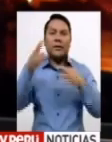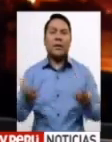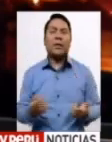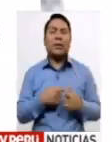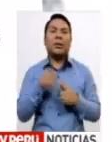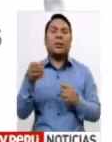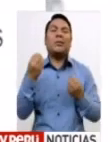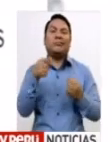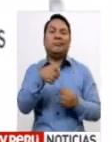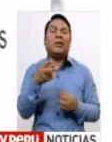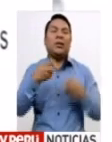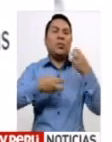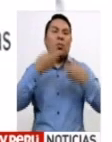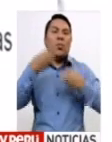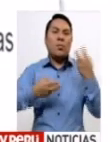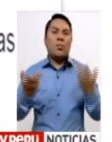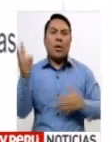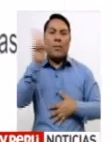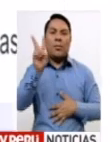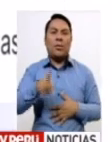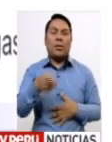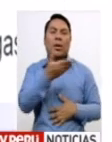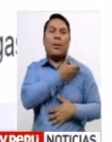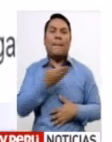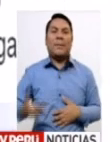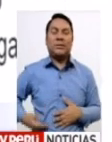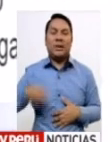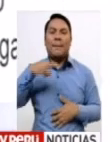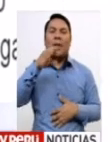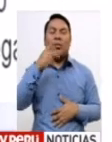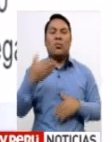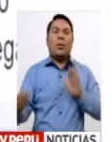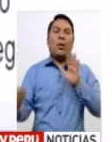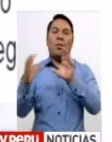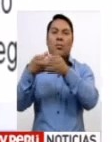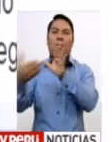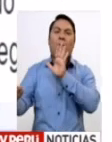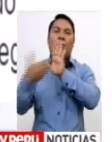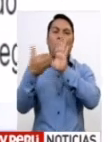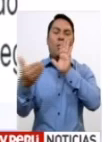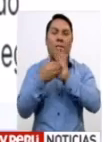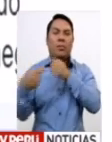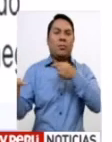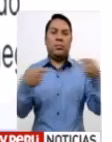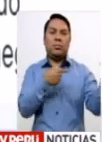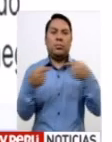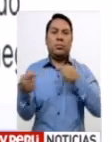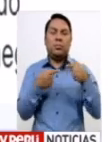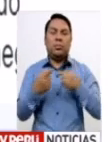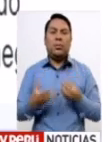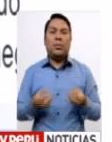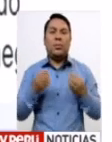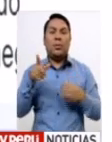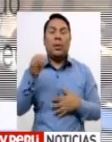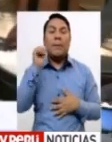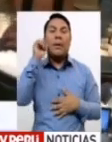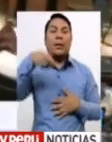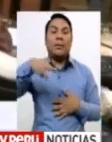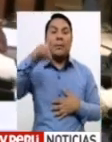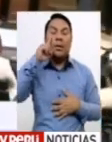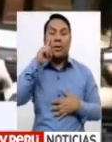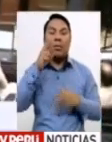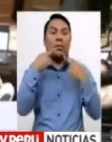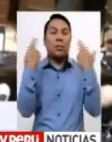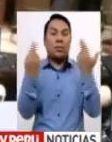político abierto contra el presidente Nicolás Maduro y una gran manifestación que ha programado la oposición para mañana miércoles. El